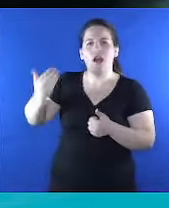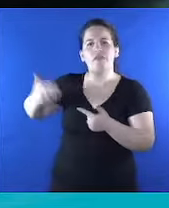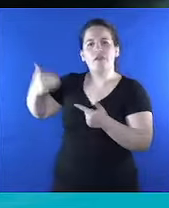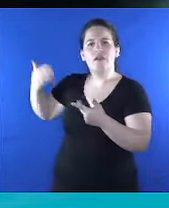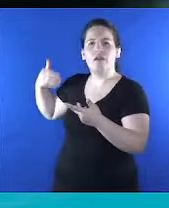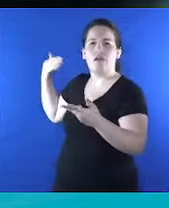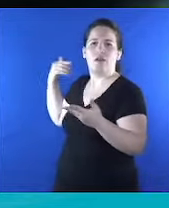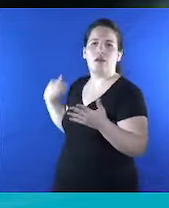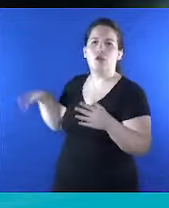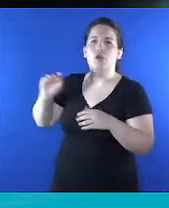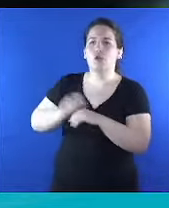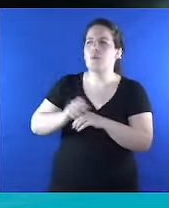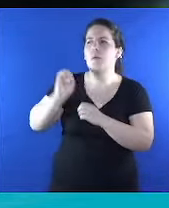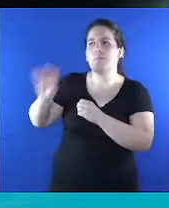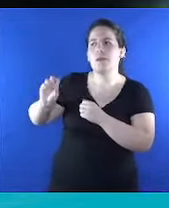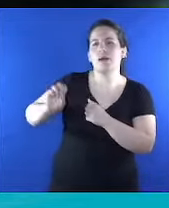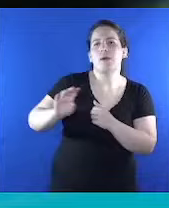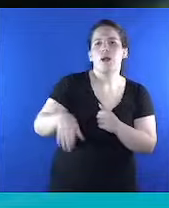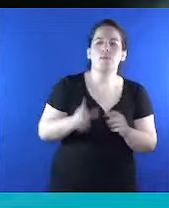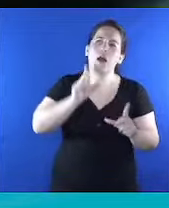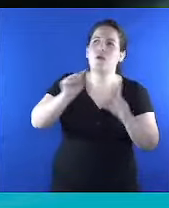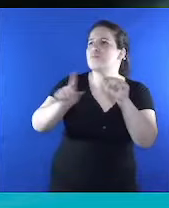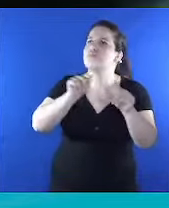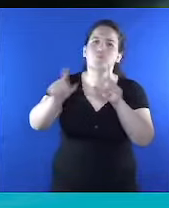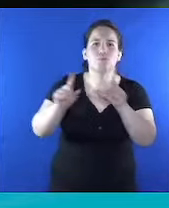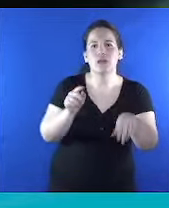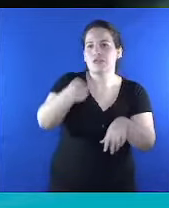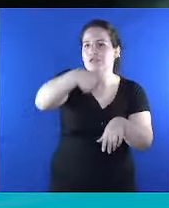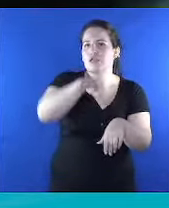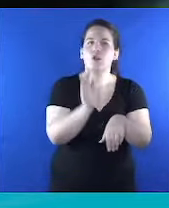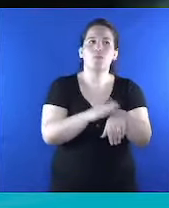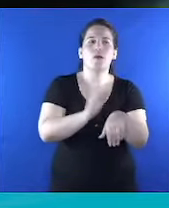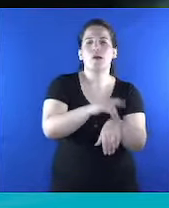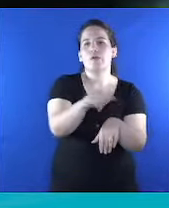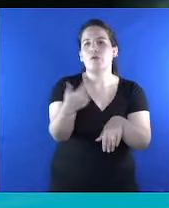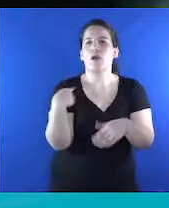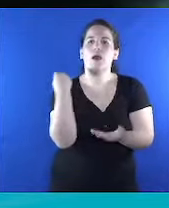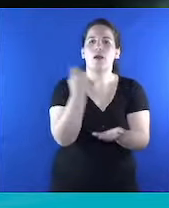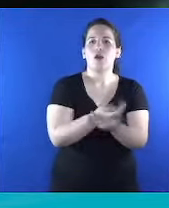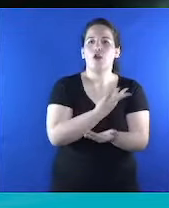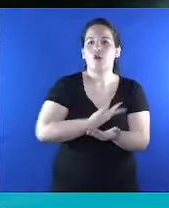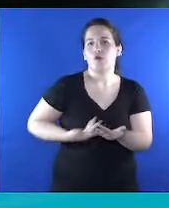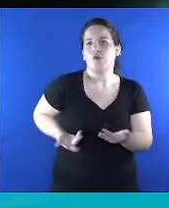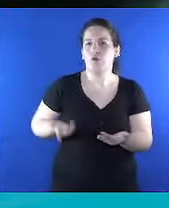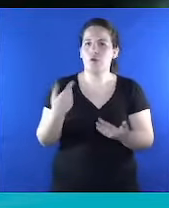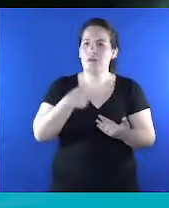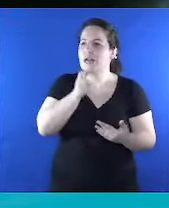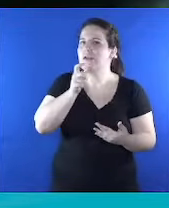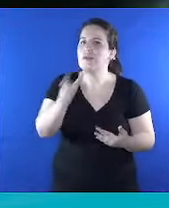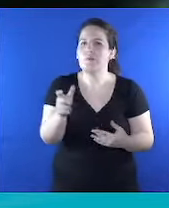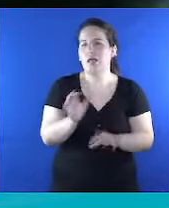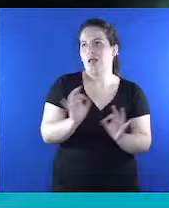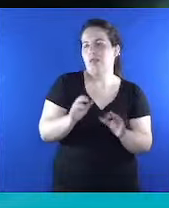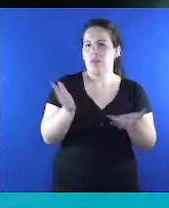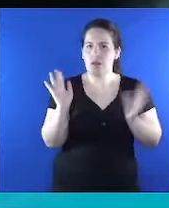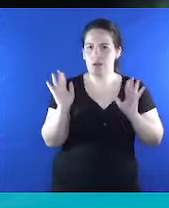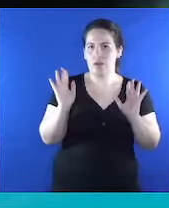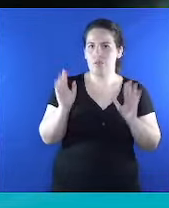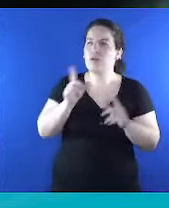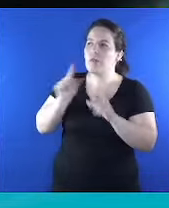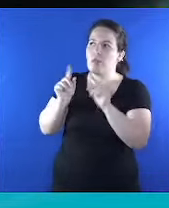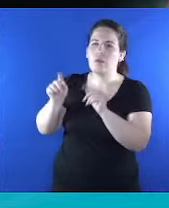vayan denunciando los medios y eso los exima de la responsabilidad de gobernar de dar respuesta pero que le permitan